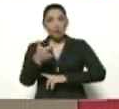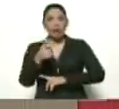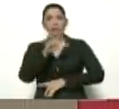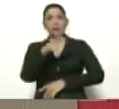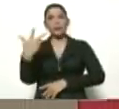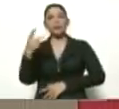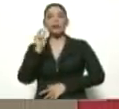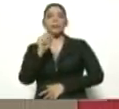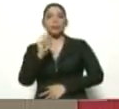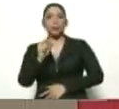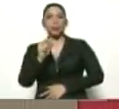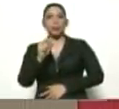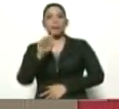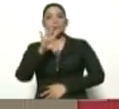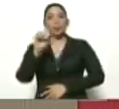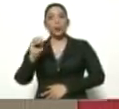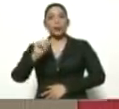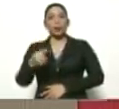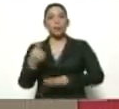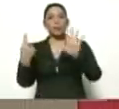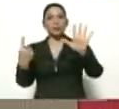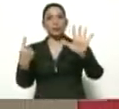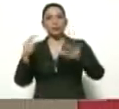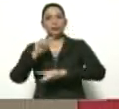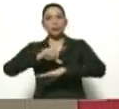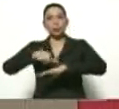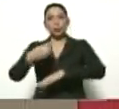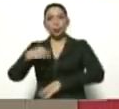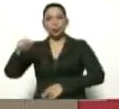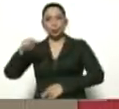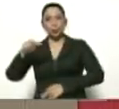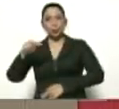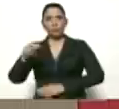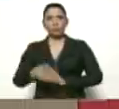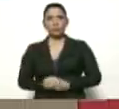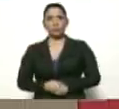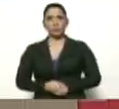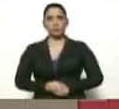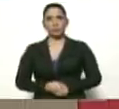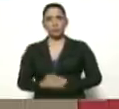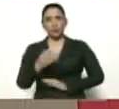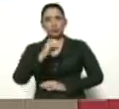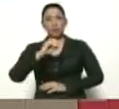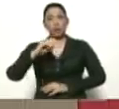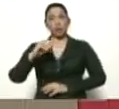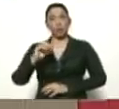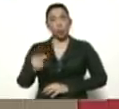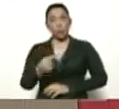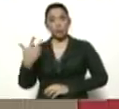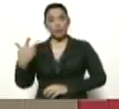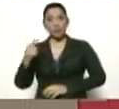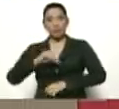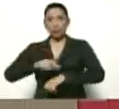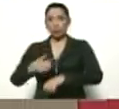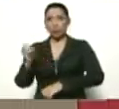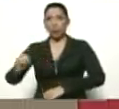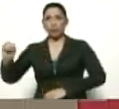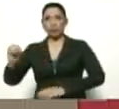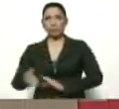56 segundos norte 72 grados 14 minutos 0 31 segundos oeste